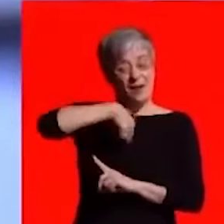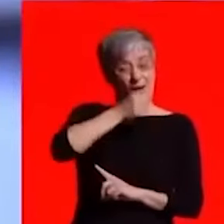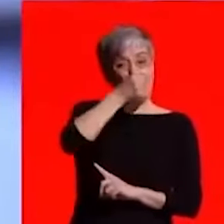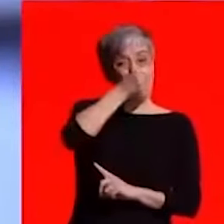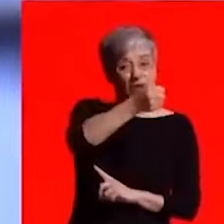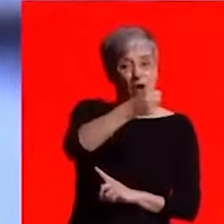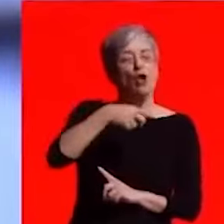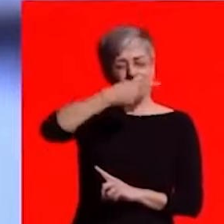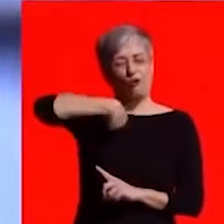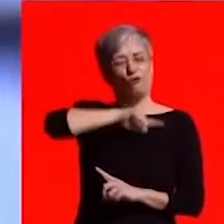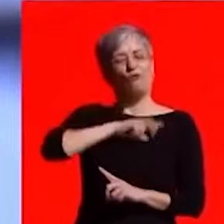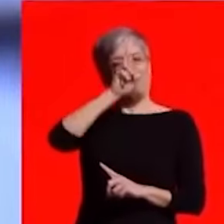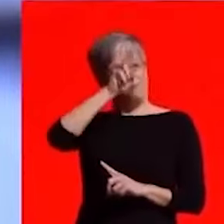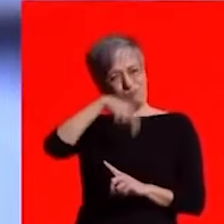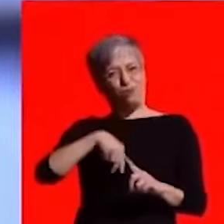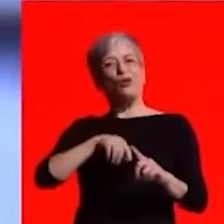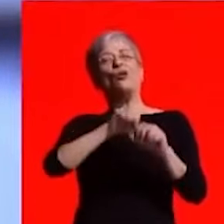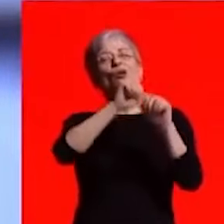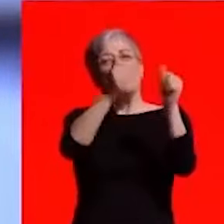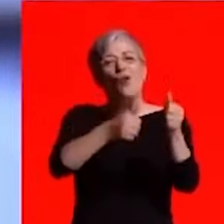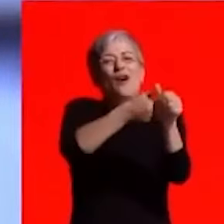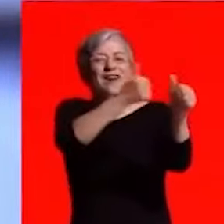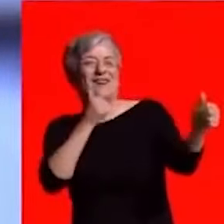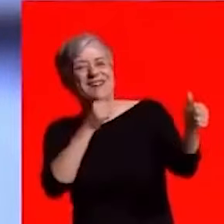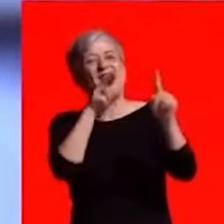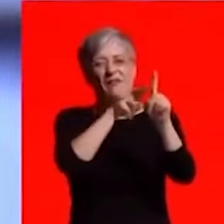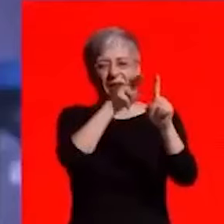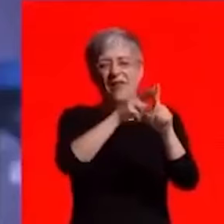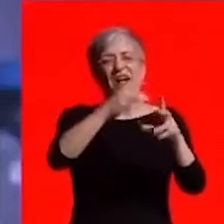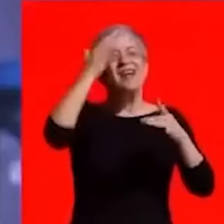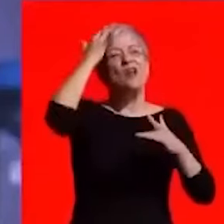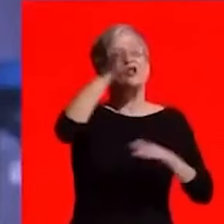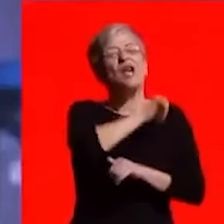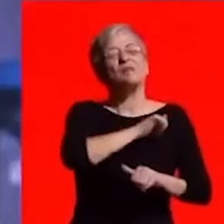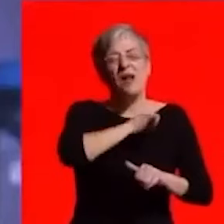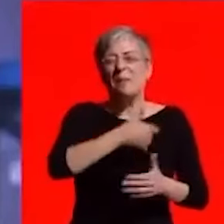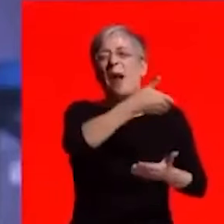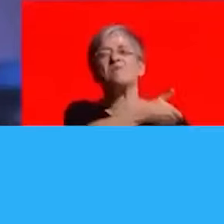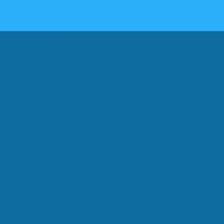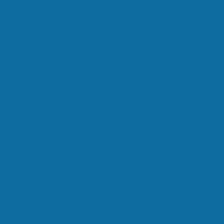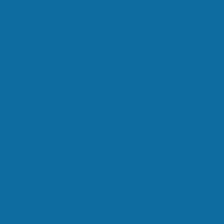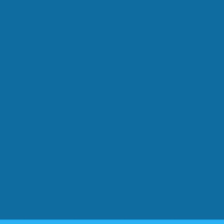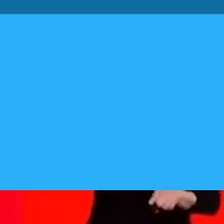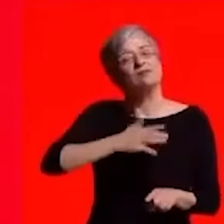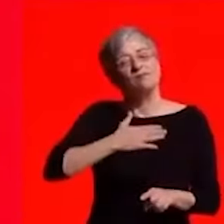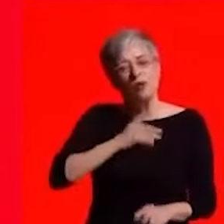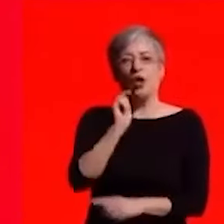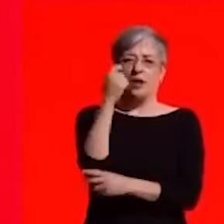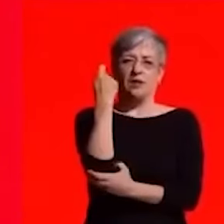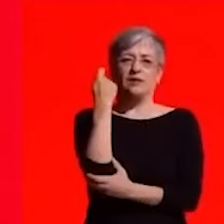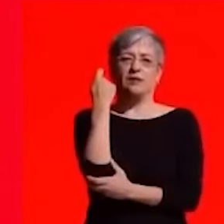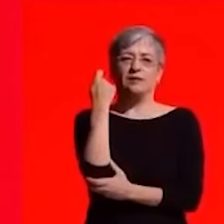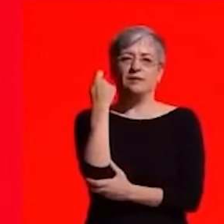y en una fuente de esperanza para millones y millones de ciudadanos y ciudadanas en nuestro país. Y ese